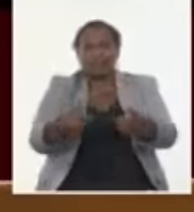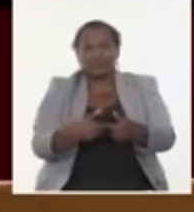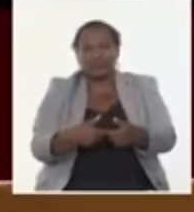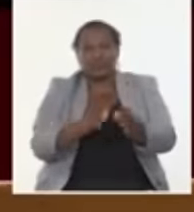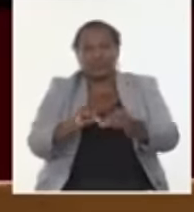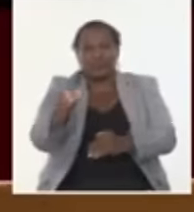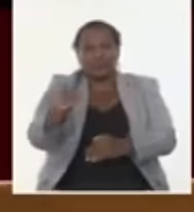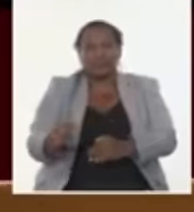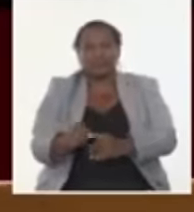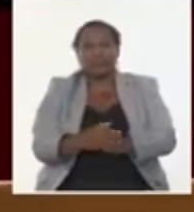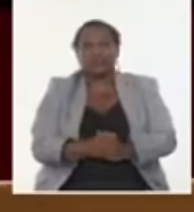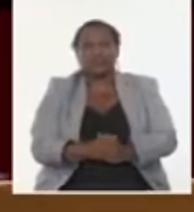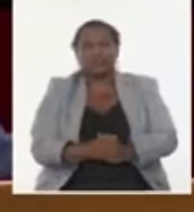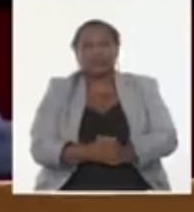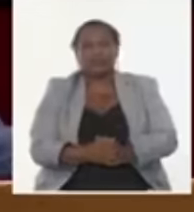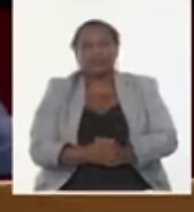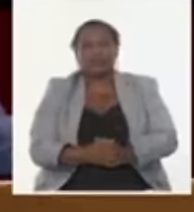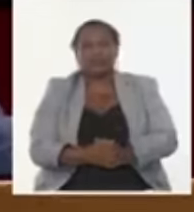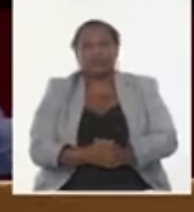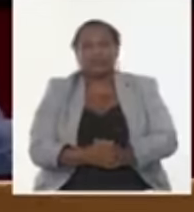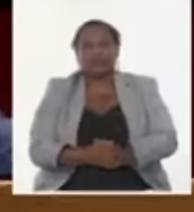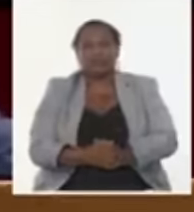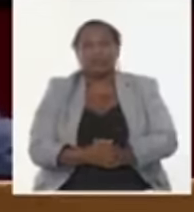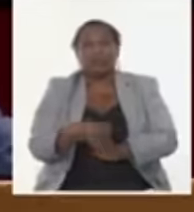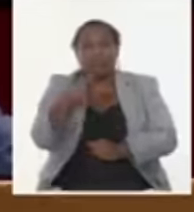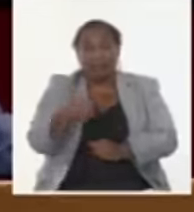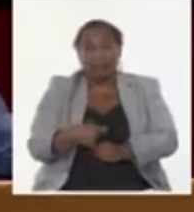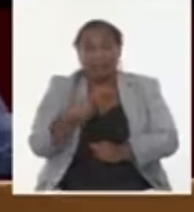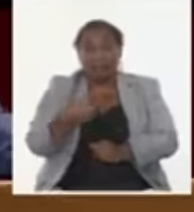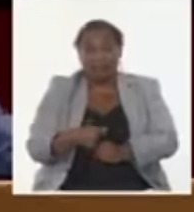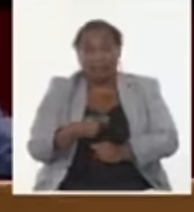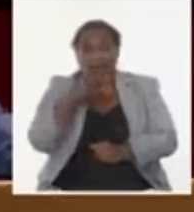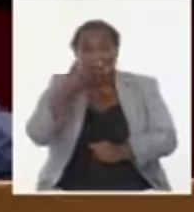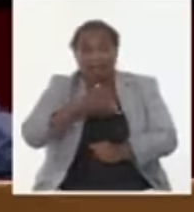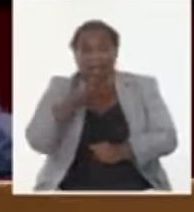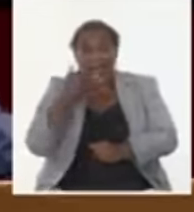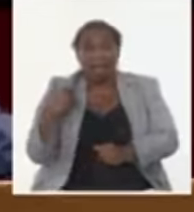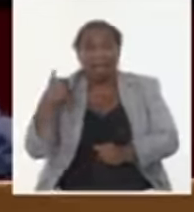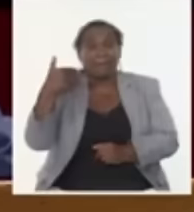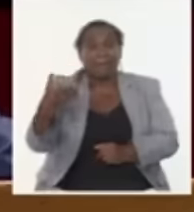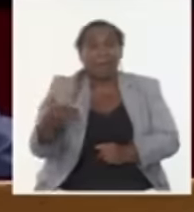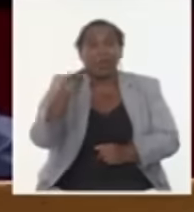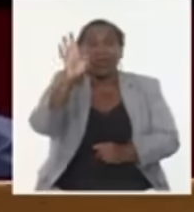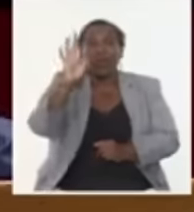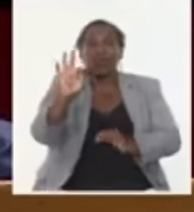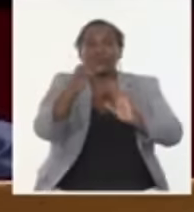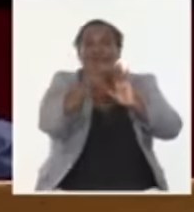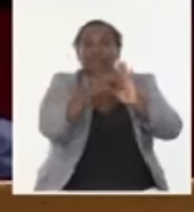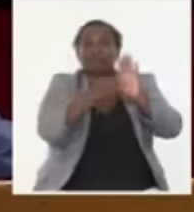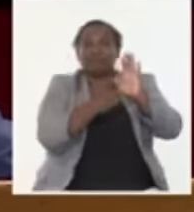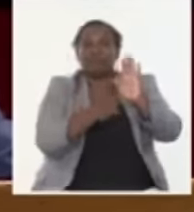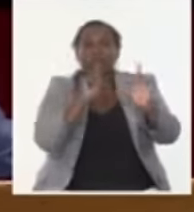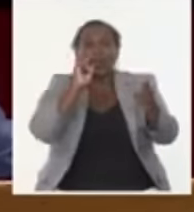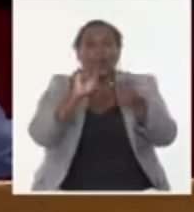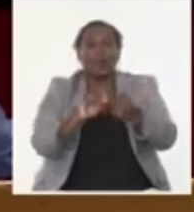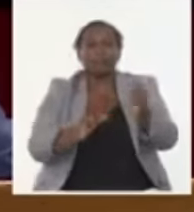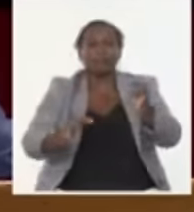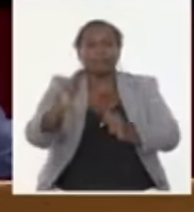Ministros. Fueron definidos en estas proyecciones 8 objetivos